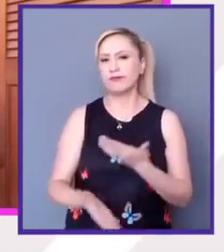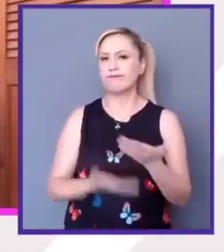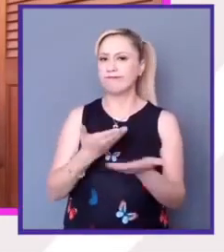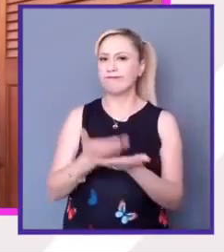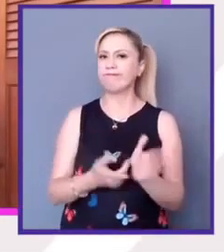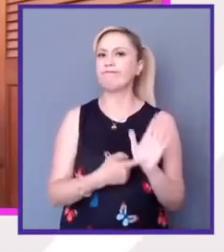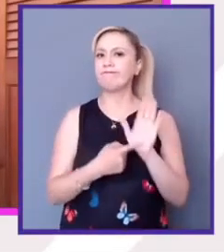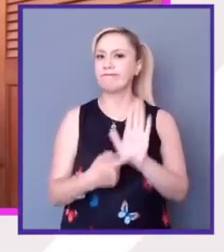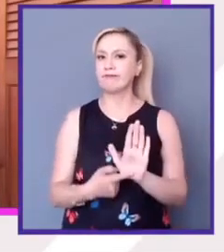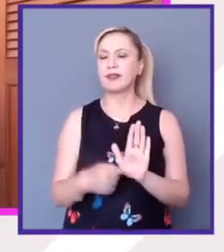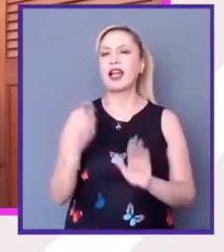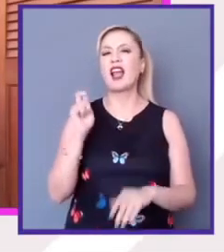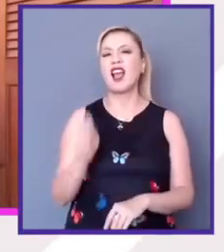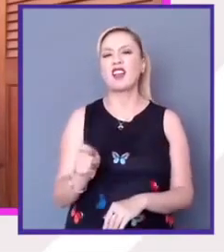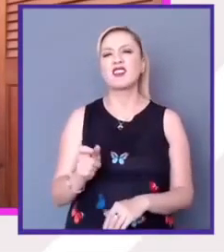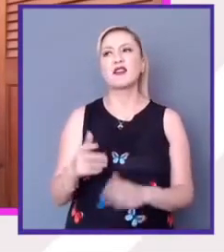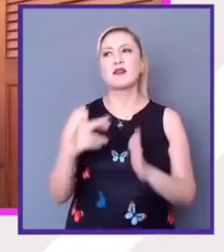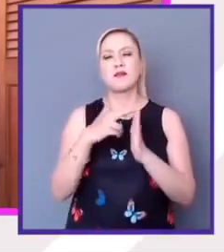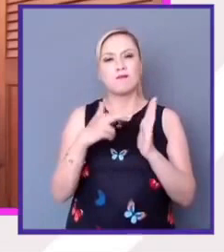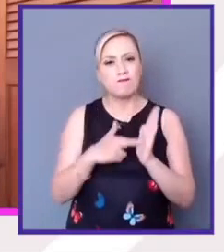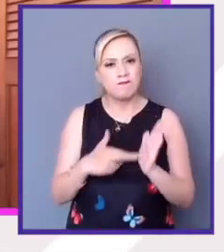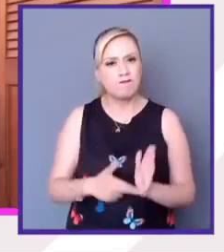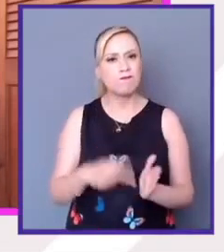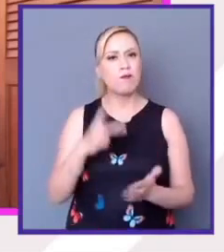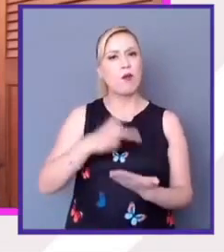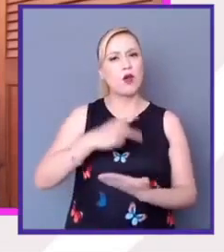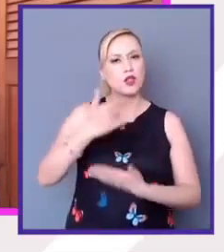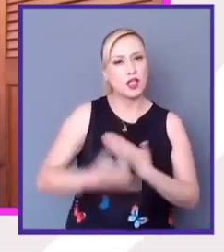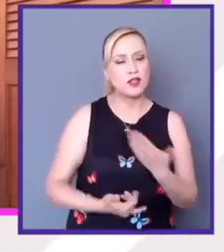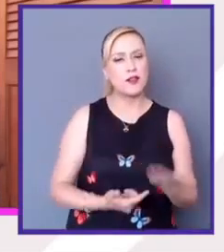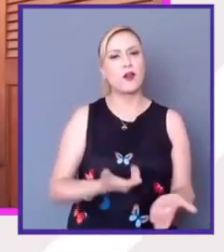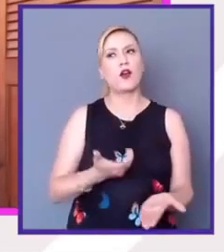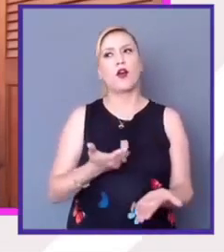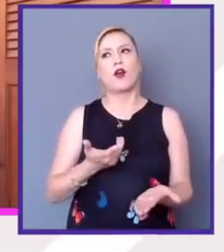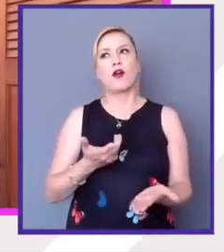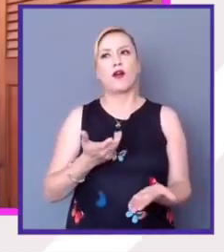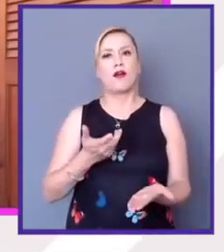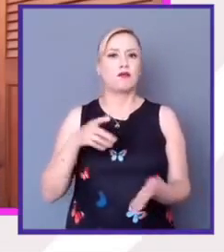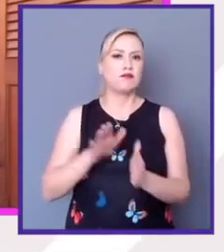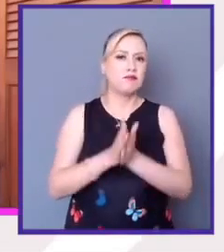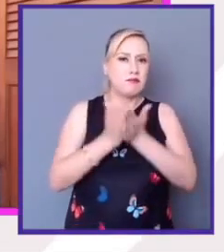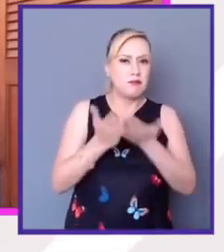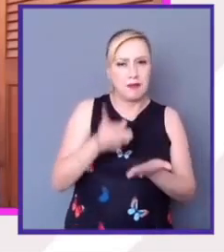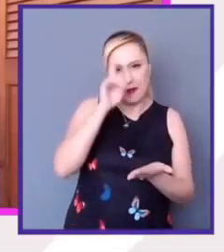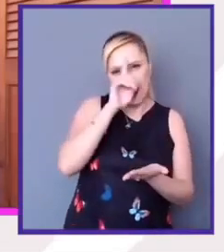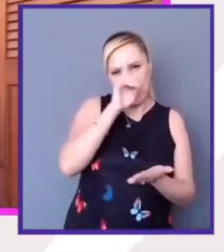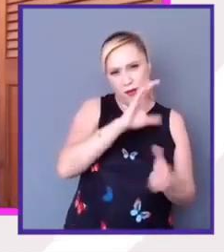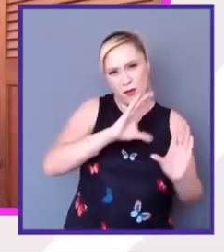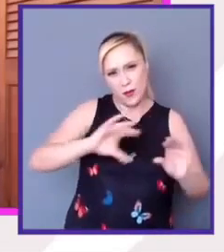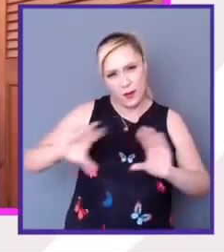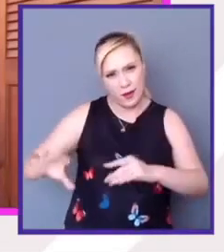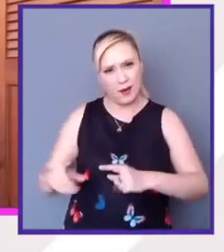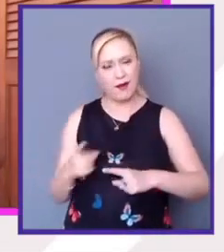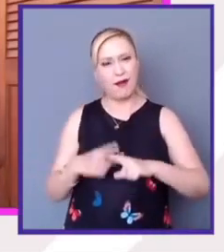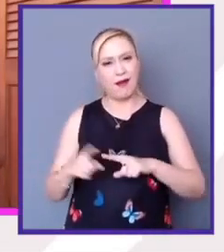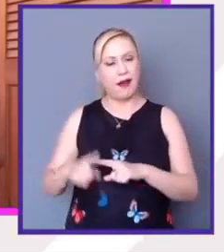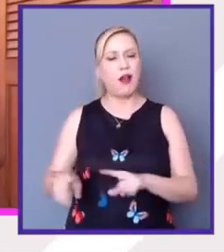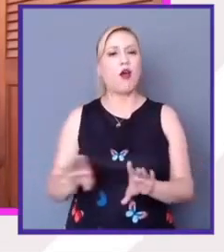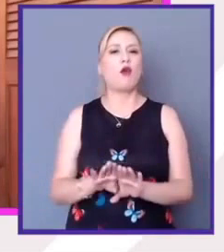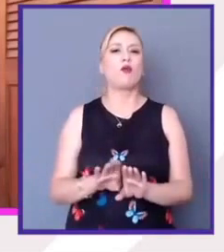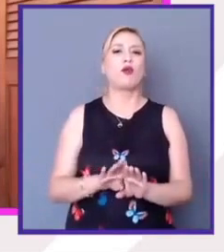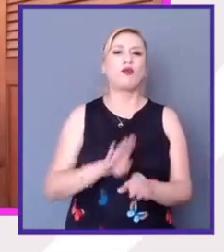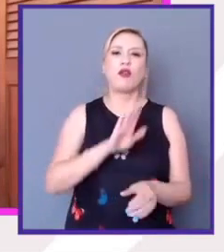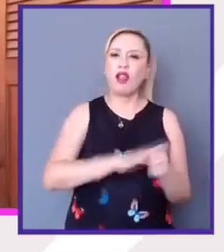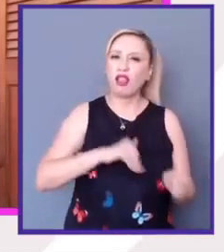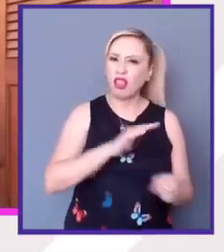que ver con lo de las políticas, ¿no? Las afectaciones que tienen las actitudes racistas se derivan en acciones que tienen que ver con acoso y hostigamiento